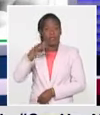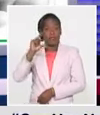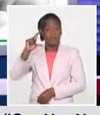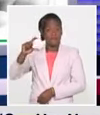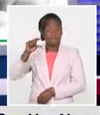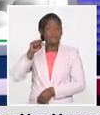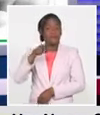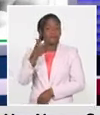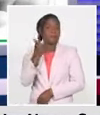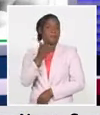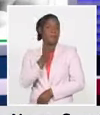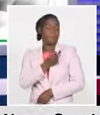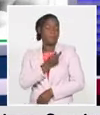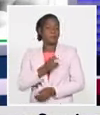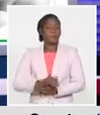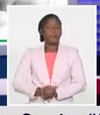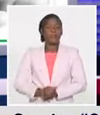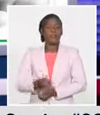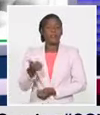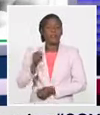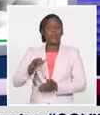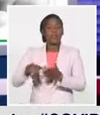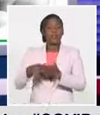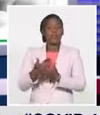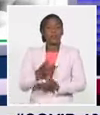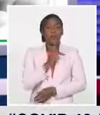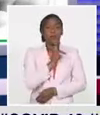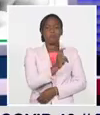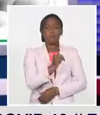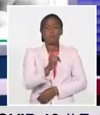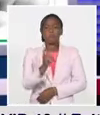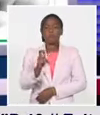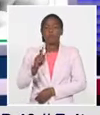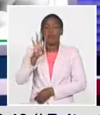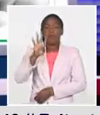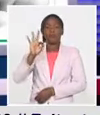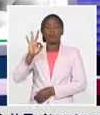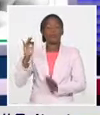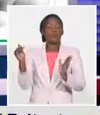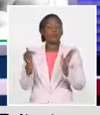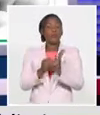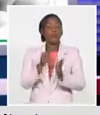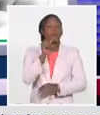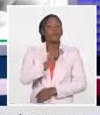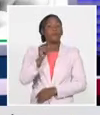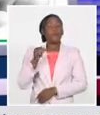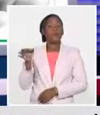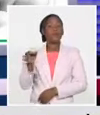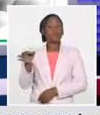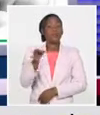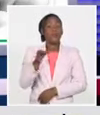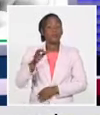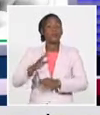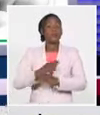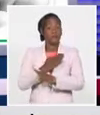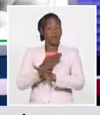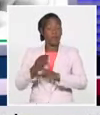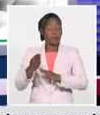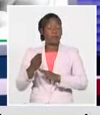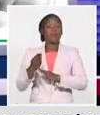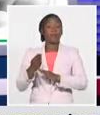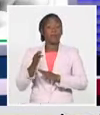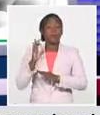en tan solo 10 días la vacunación de 48.000 personas en los municipios cabeceras de